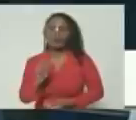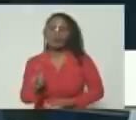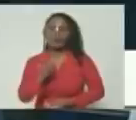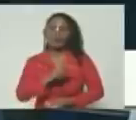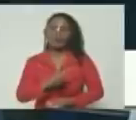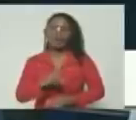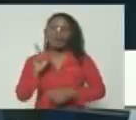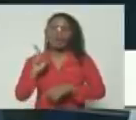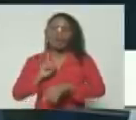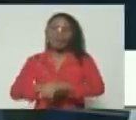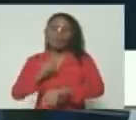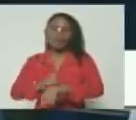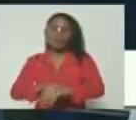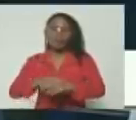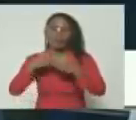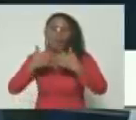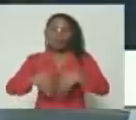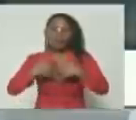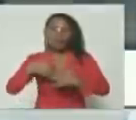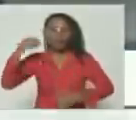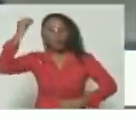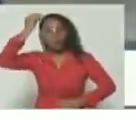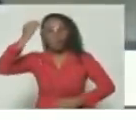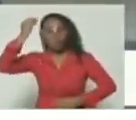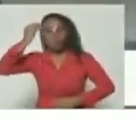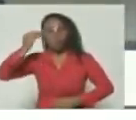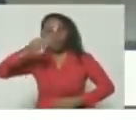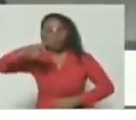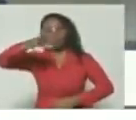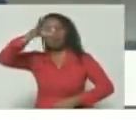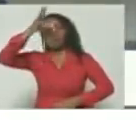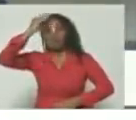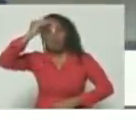Es un tiempo de reflexión, es un tiempo de aprendizaje.